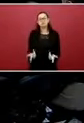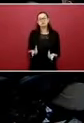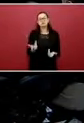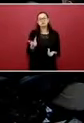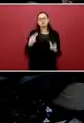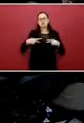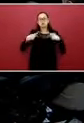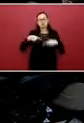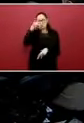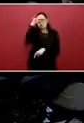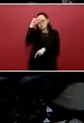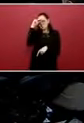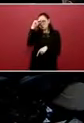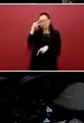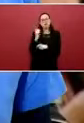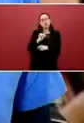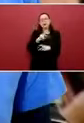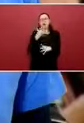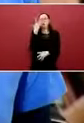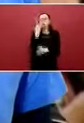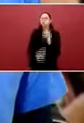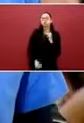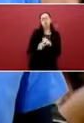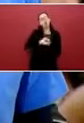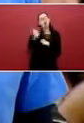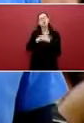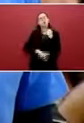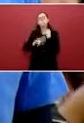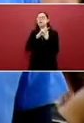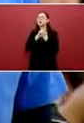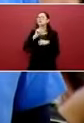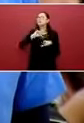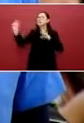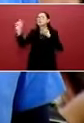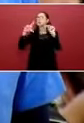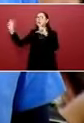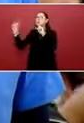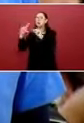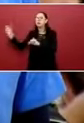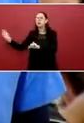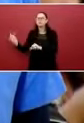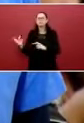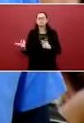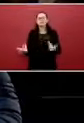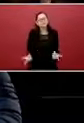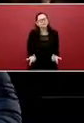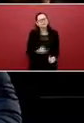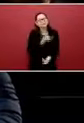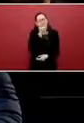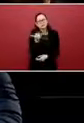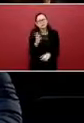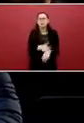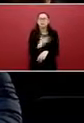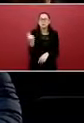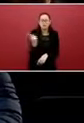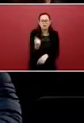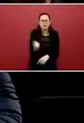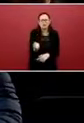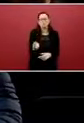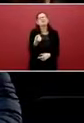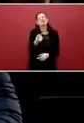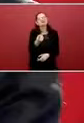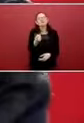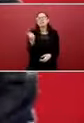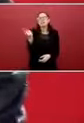cerebros. ¿Qué les podría decir a estos jóvenes para que ya no haya este error? Pues que van a tener todo